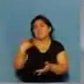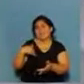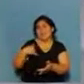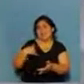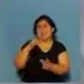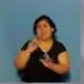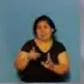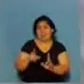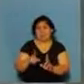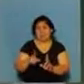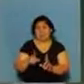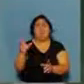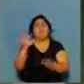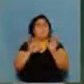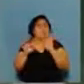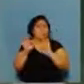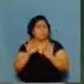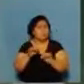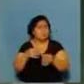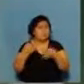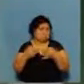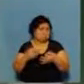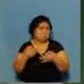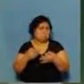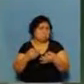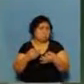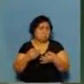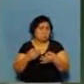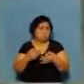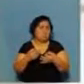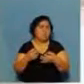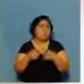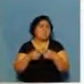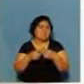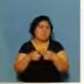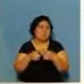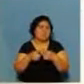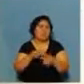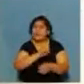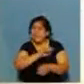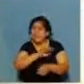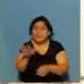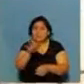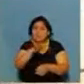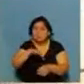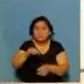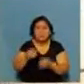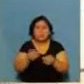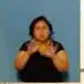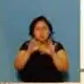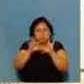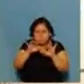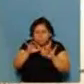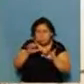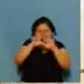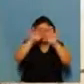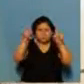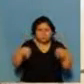tenido proyectos muy, muy interesantes. Tenemos todo un proyecto de tecnificación en todo lo que es el campo. Monitoreamos 40.000